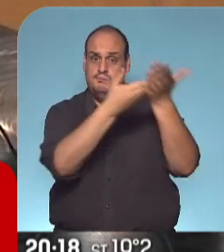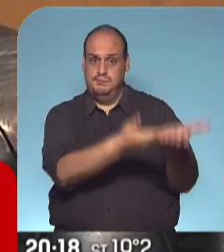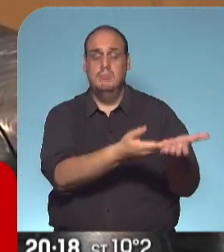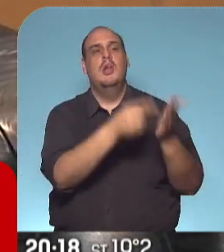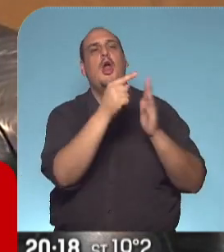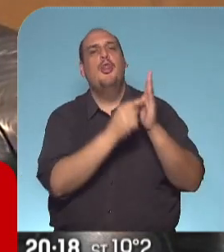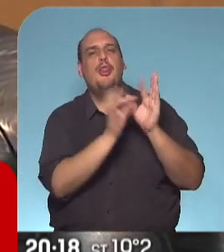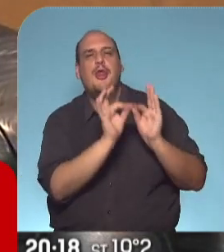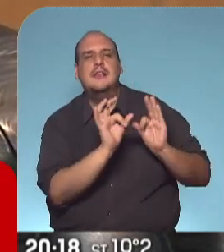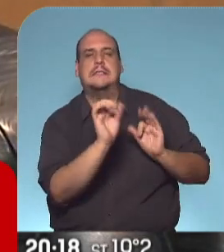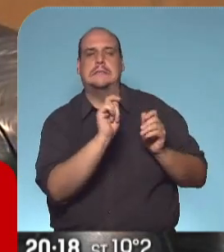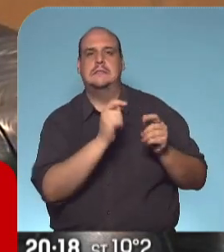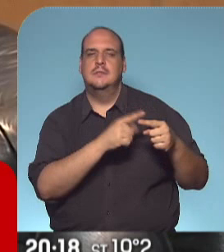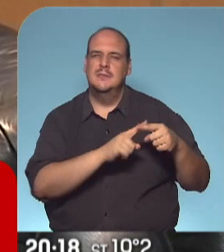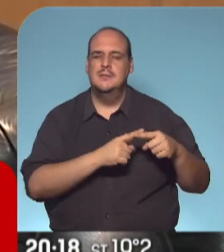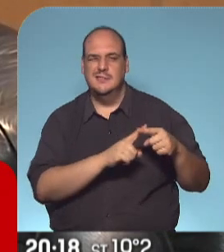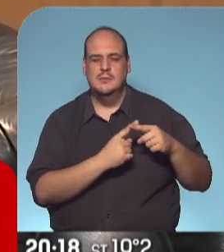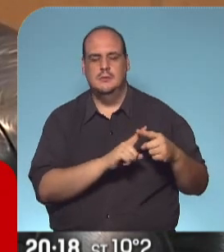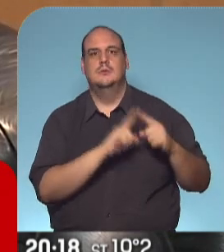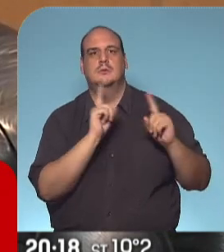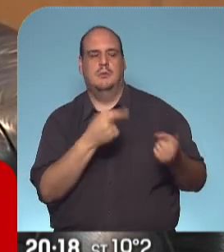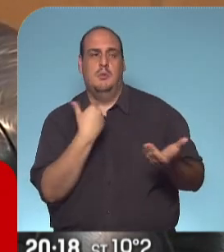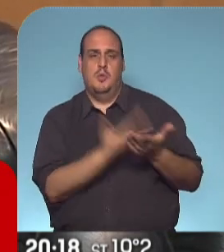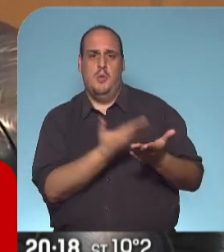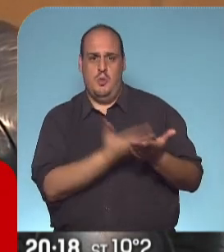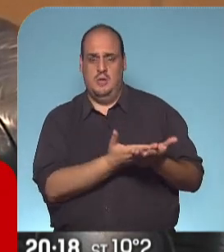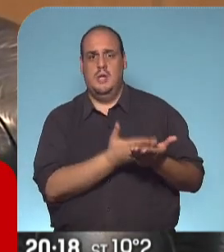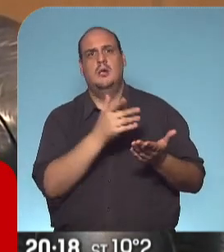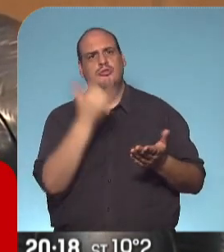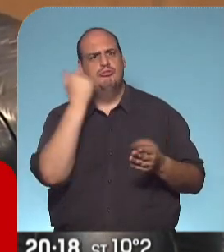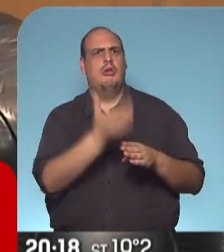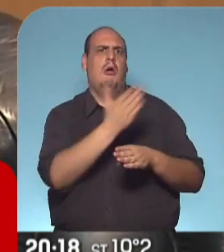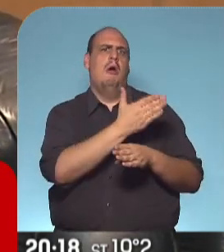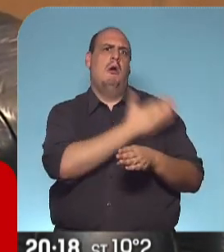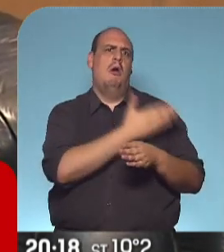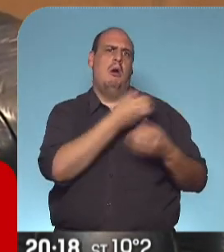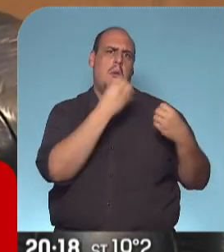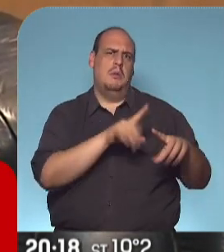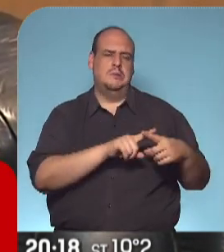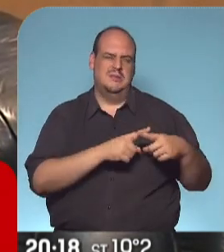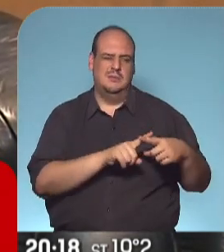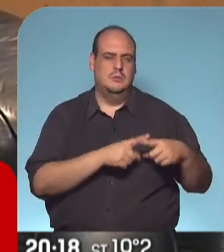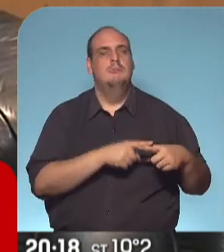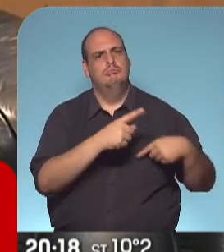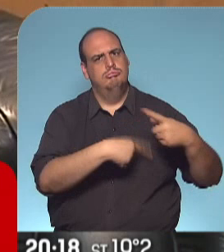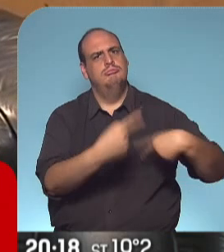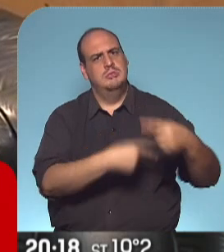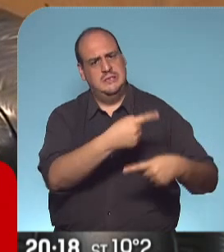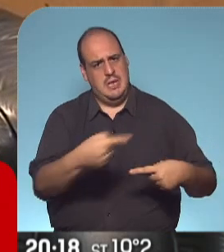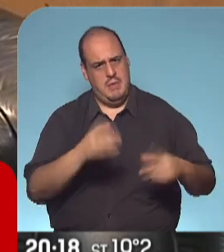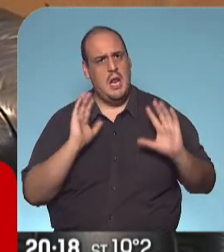ciertos detalles y la razonabilidad de la propuesta. Esto ya se viene haciendo hace tiempo y se va a continuar haciendo esta